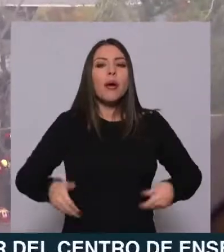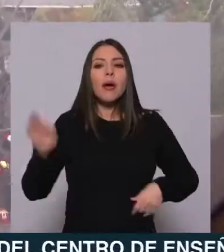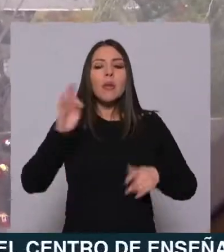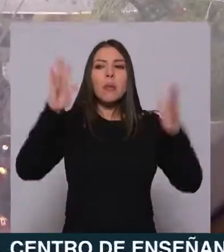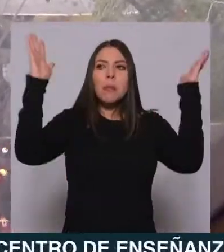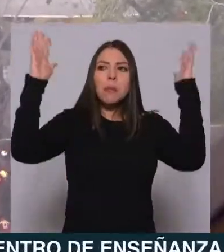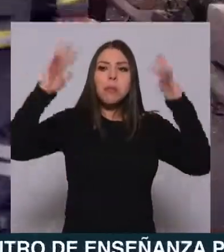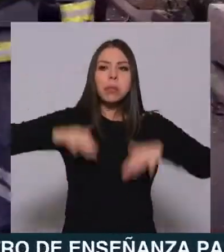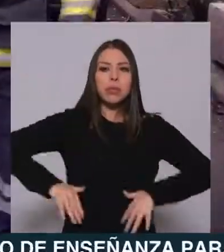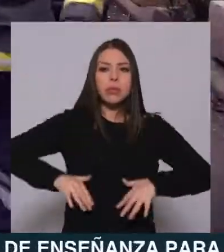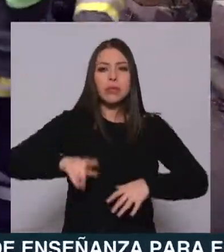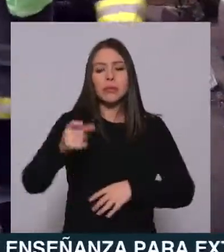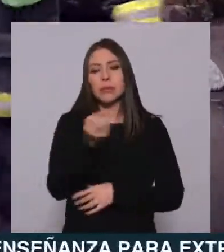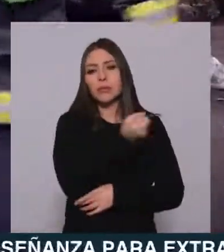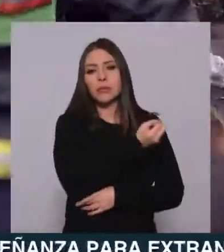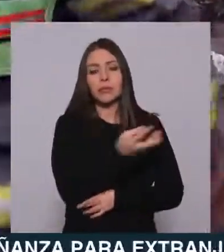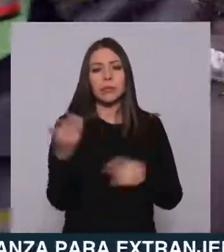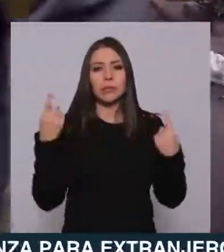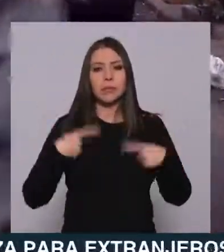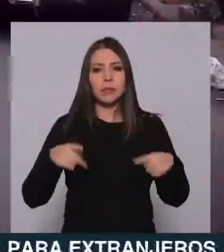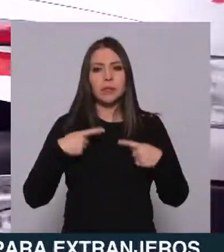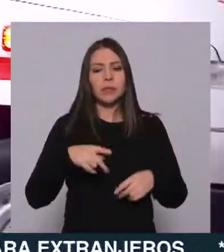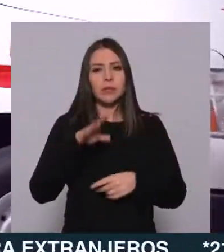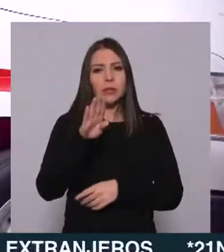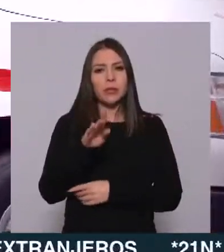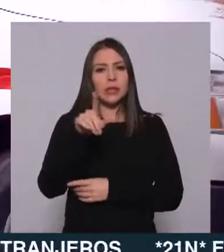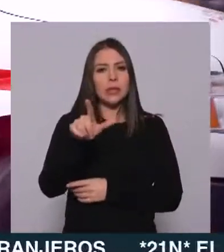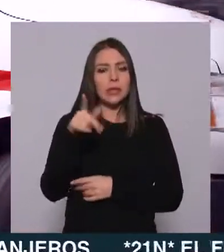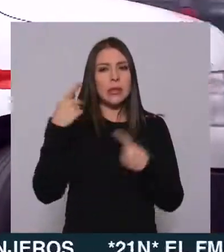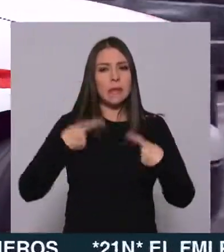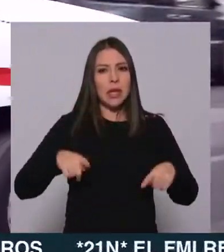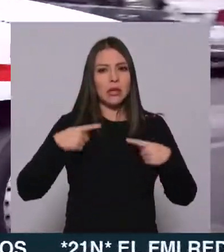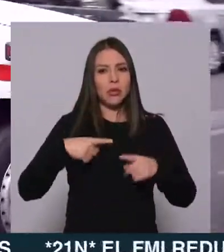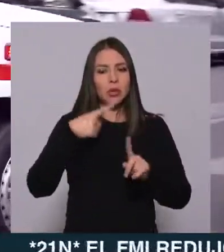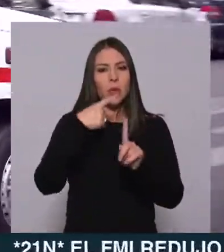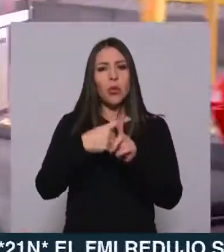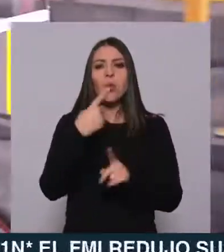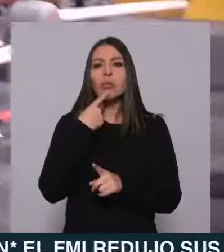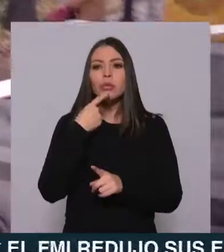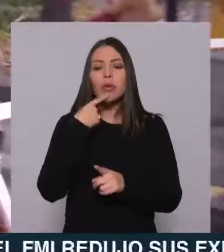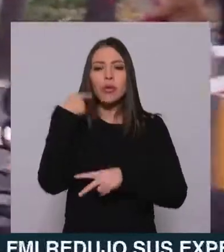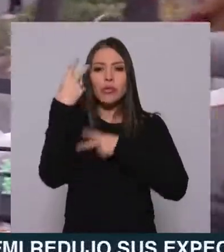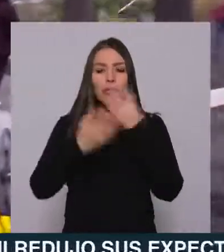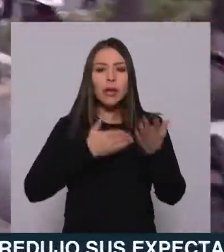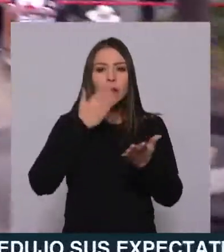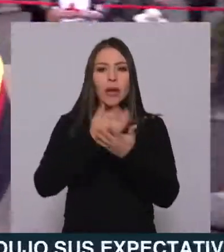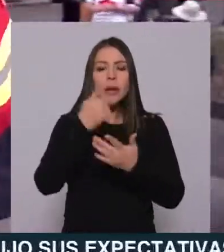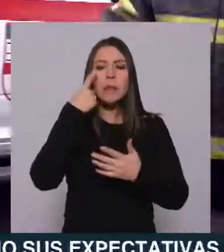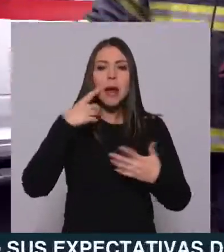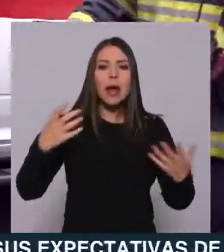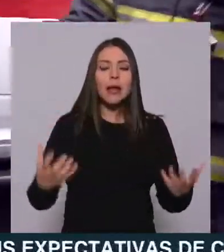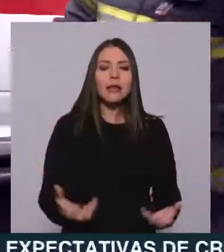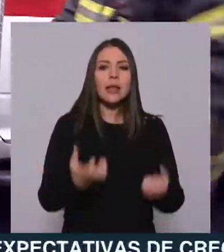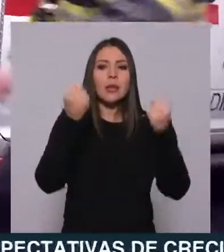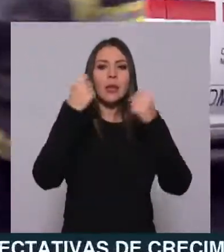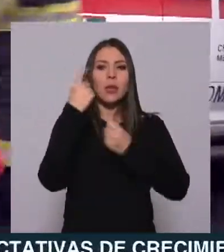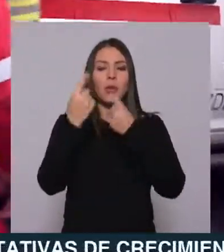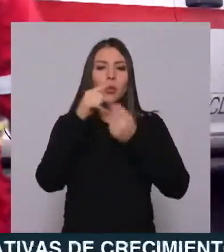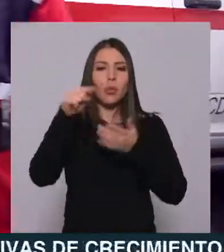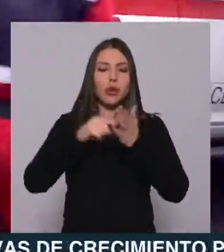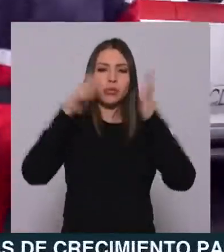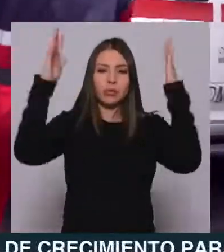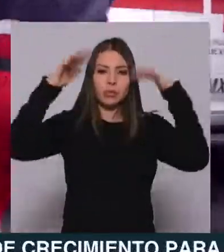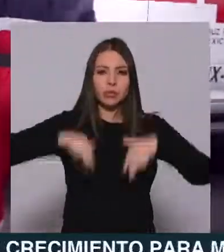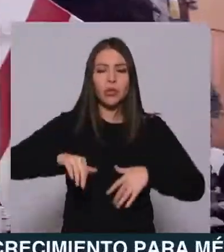total 90 elementos de la Cruz Roja, algunos en 2 camiones de búsqueda y rescate en estructuras colapsadas, 2 unidades